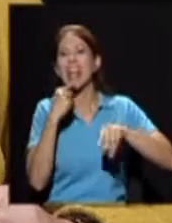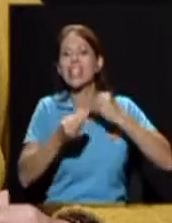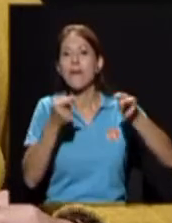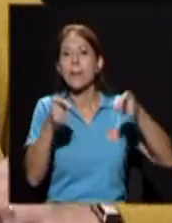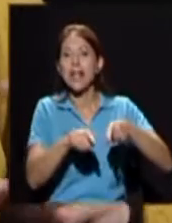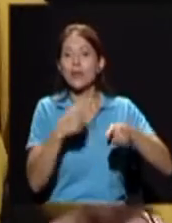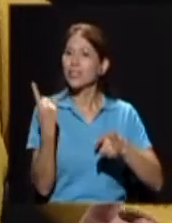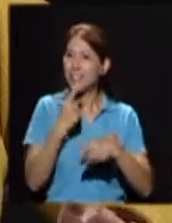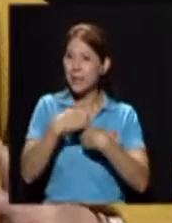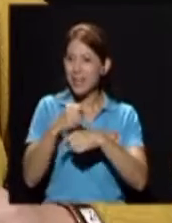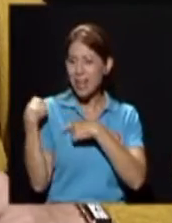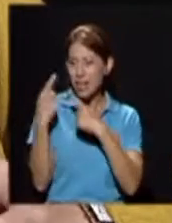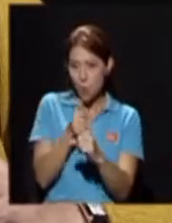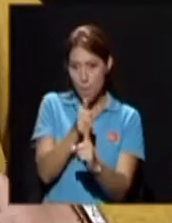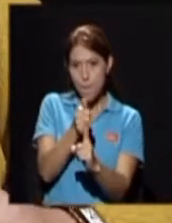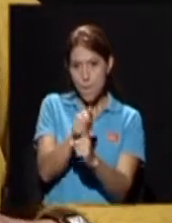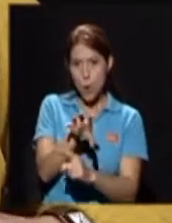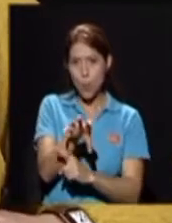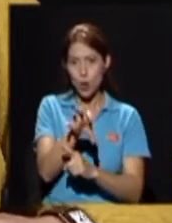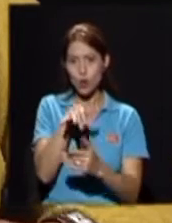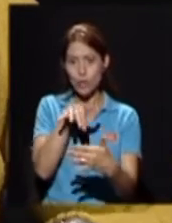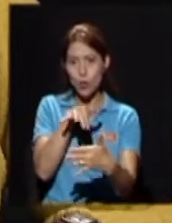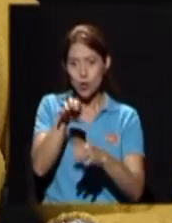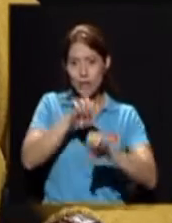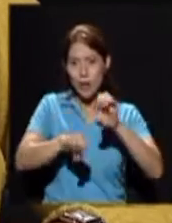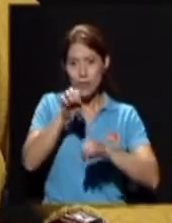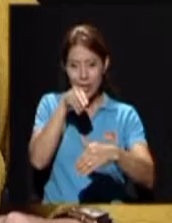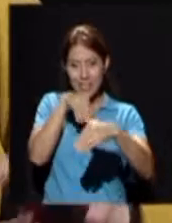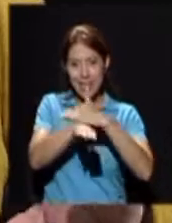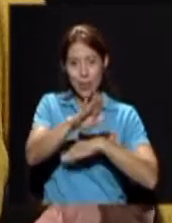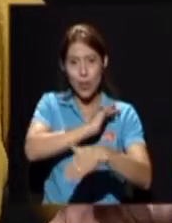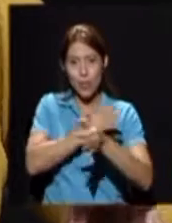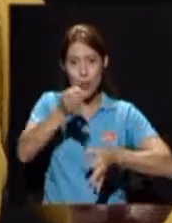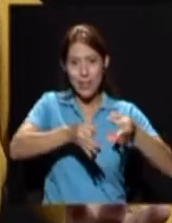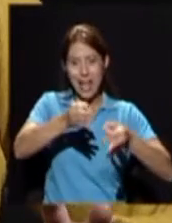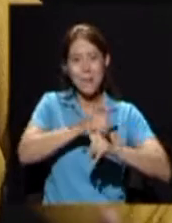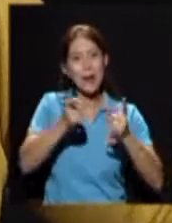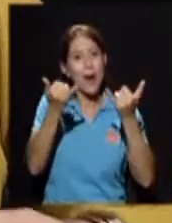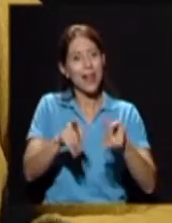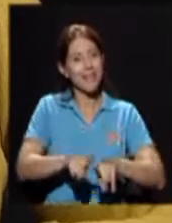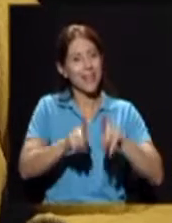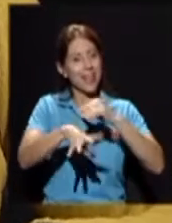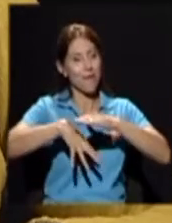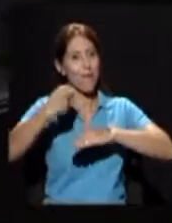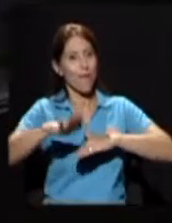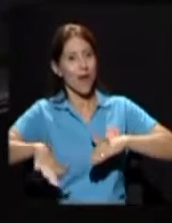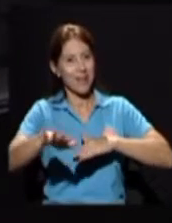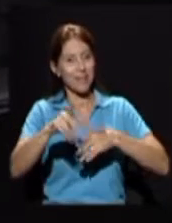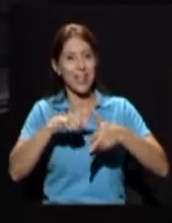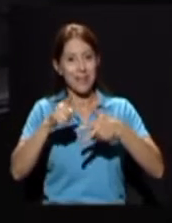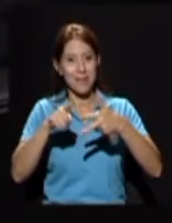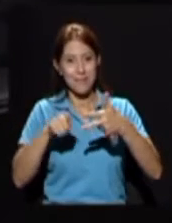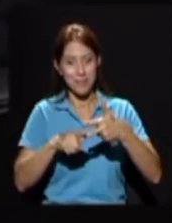propias evaluaciones, y creo que esta es una señal, digamos, también de apertura. Estos elementos se combinaron para hacer